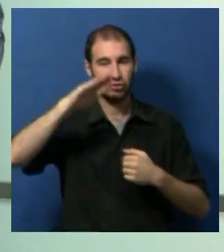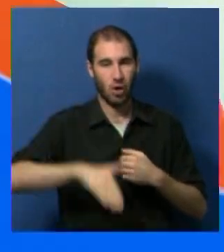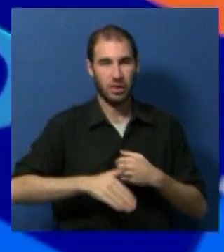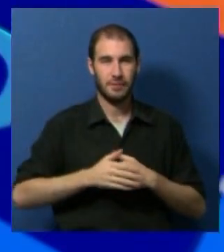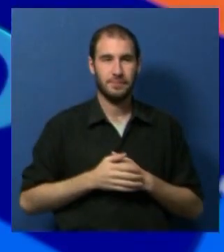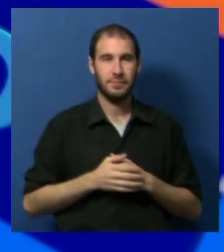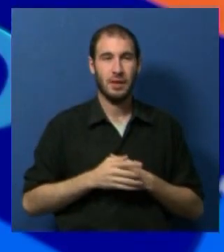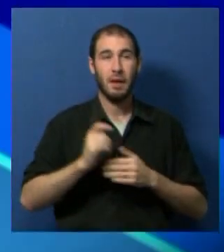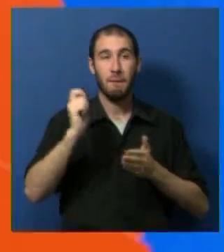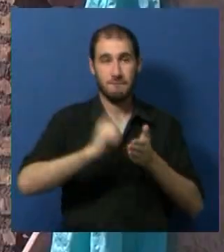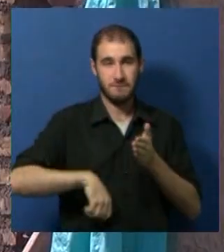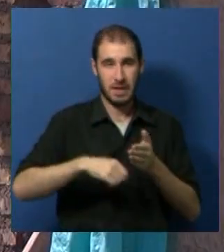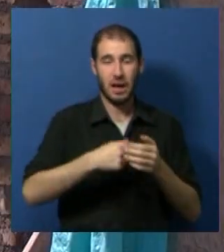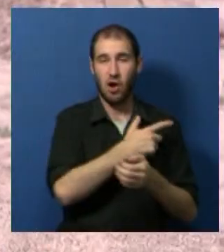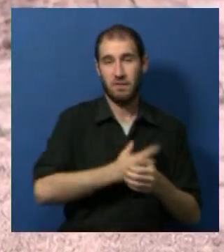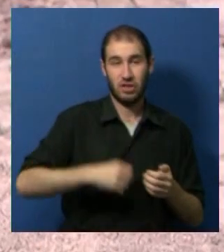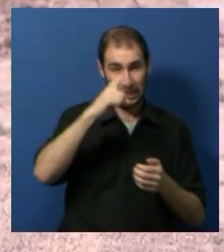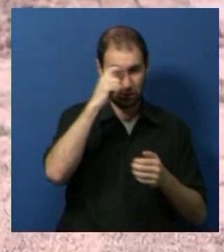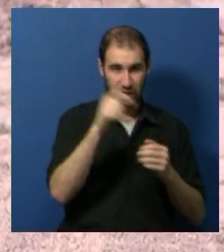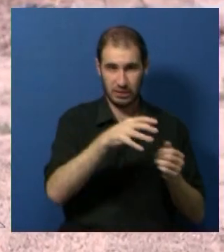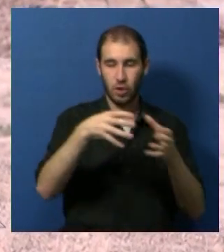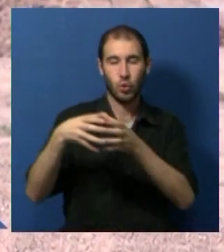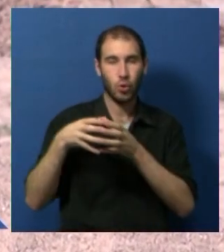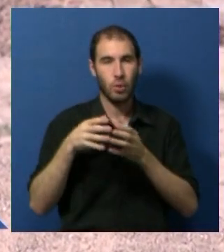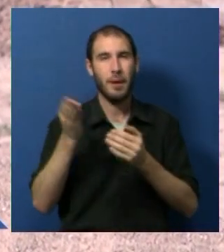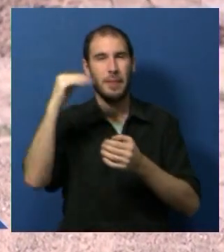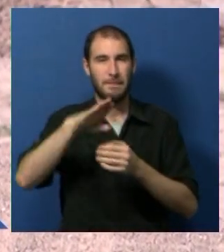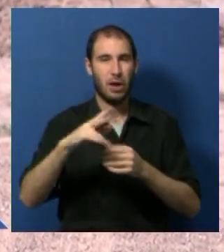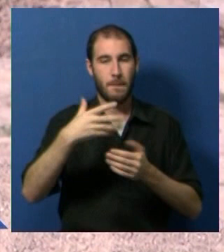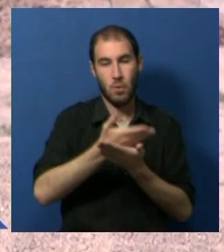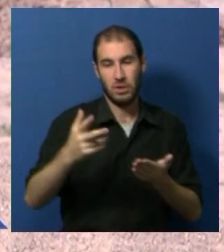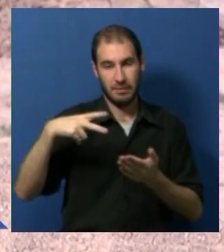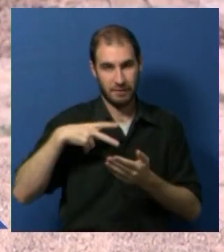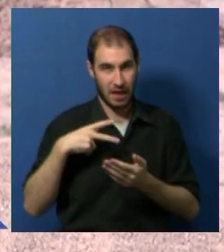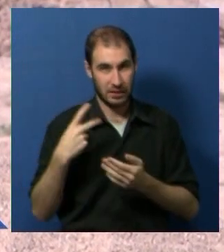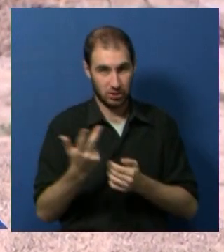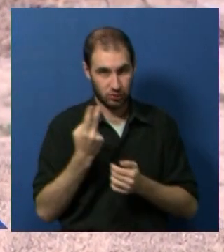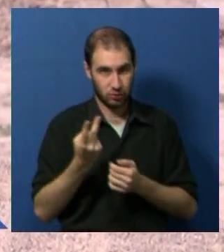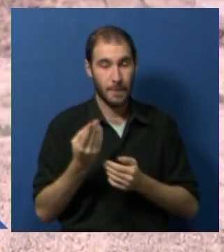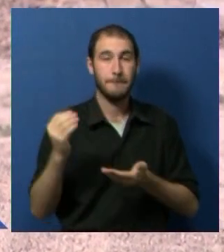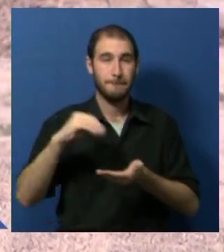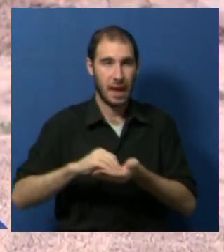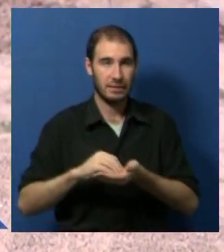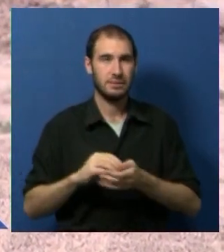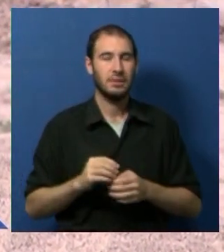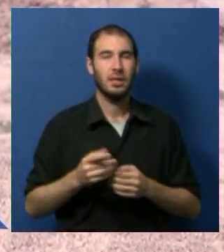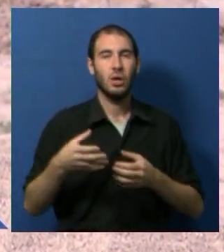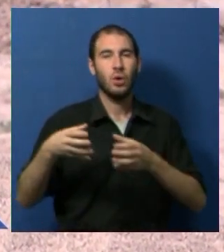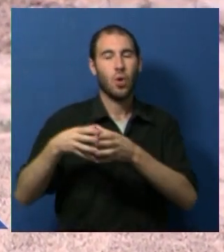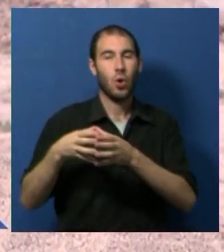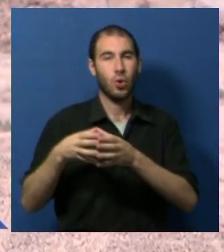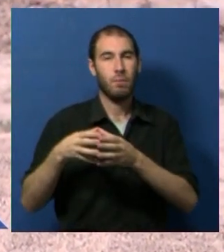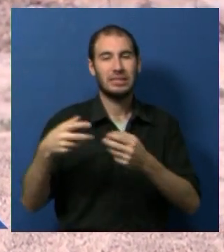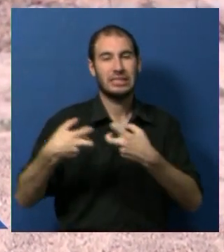que rubricaron entre el gobierno nacional entidades bancarias tanto públicas como privadas y también entidades